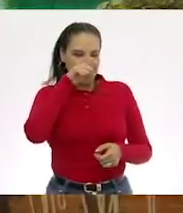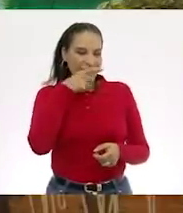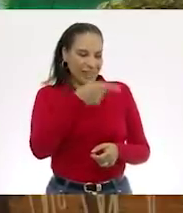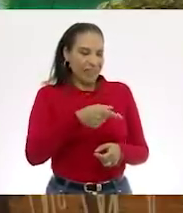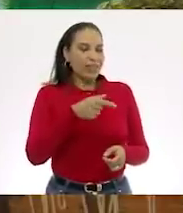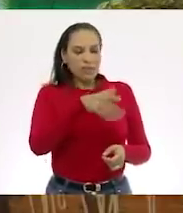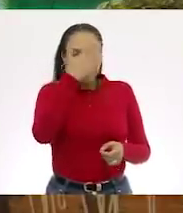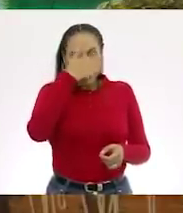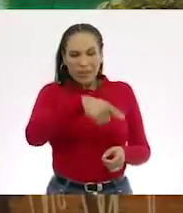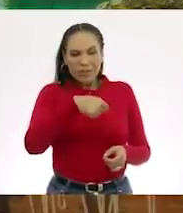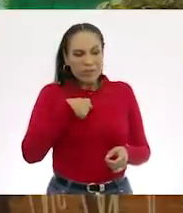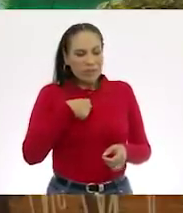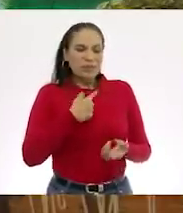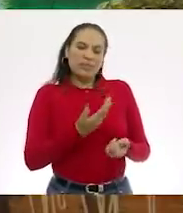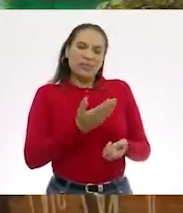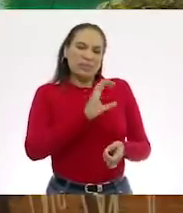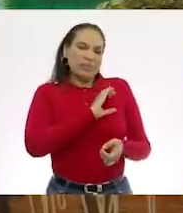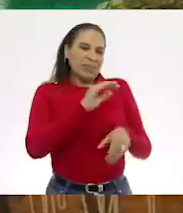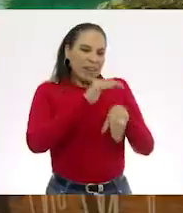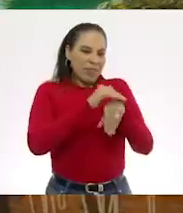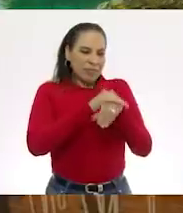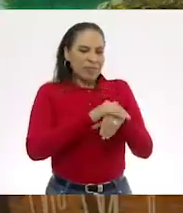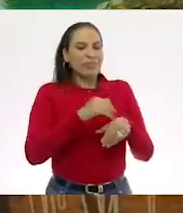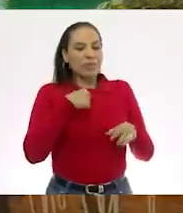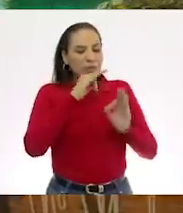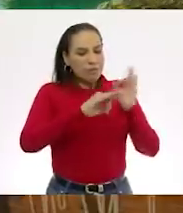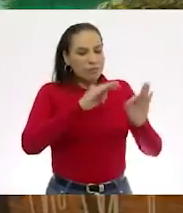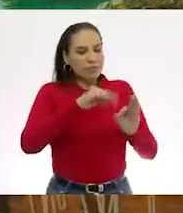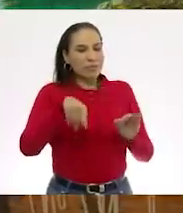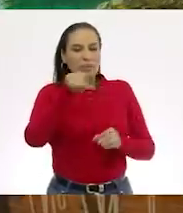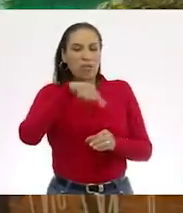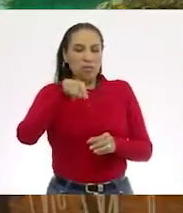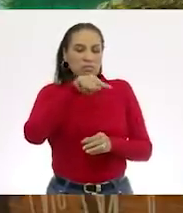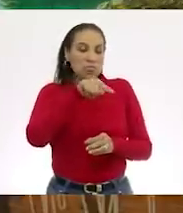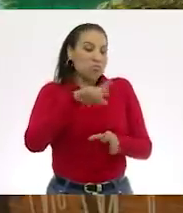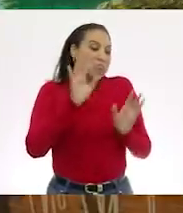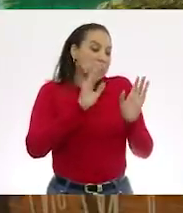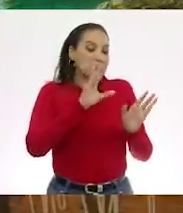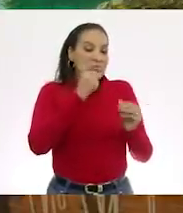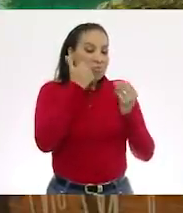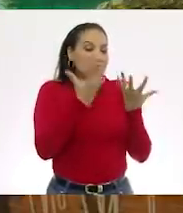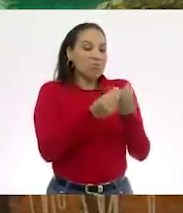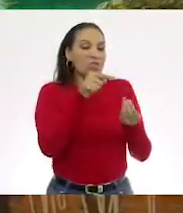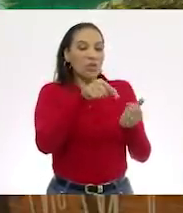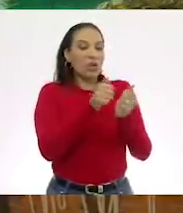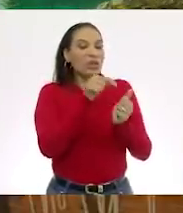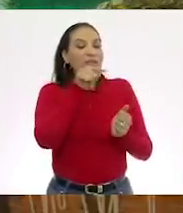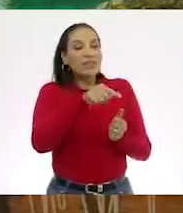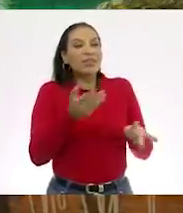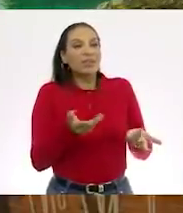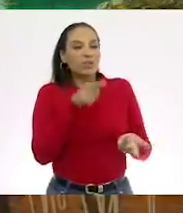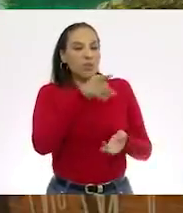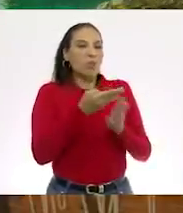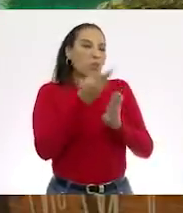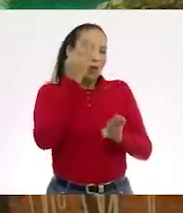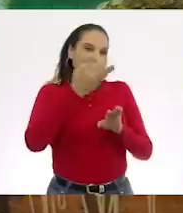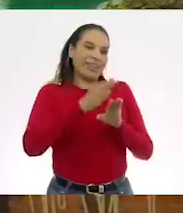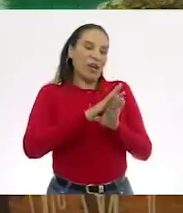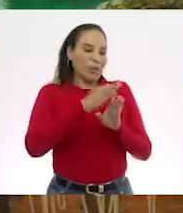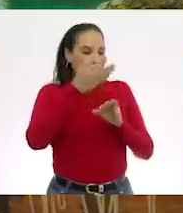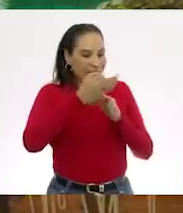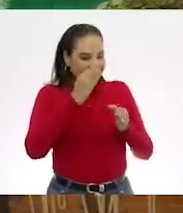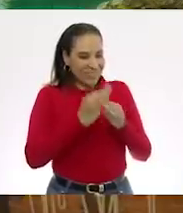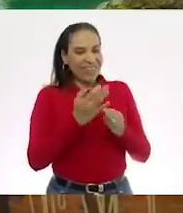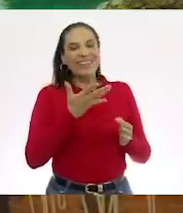Sabes que cuentas conmigo. Además, ellos se pierden de tu compañía. Eres muy graciosa y